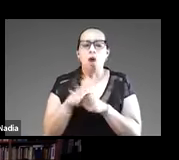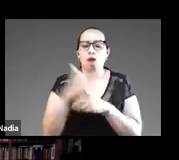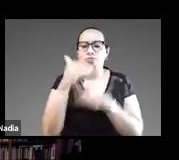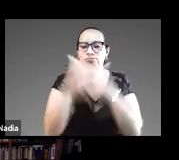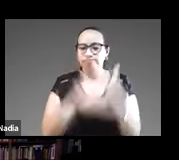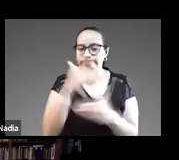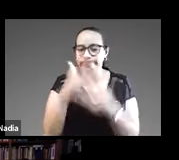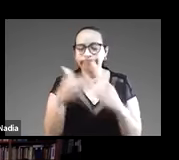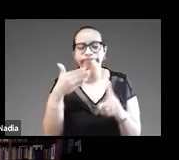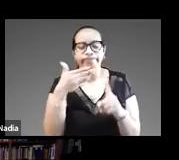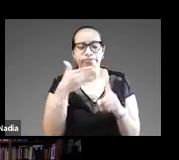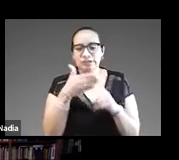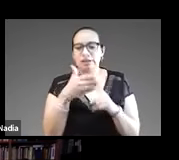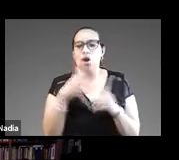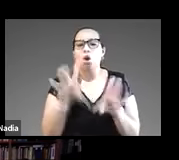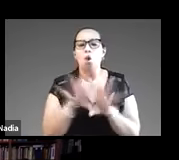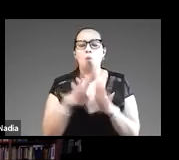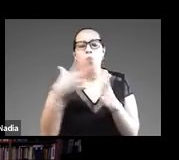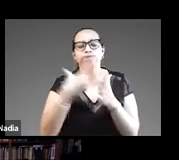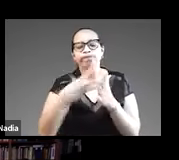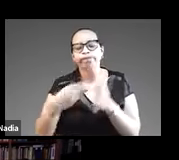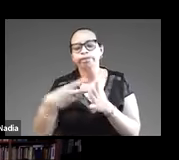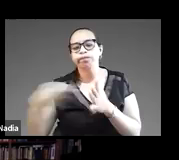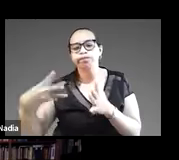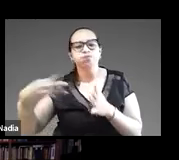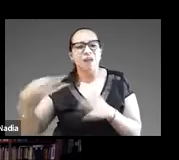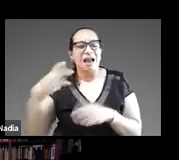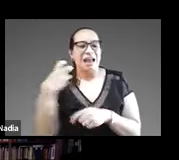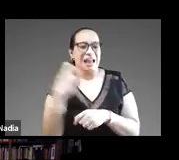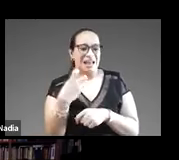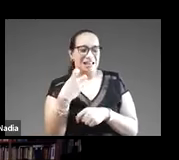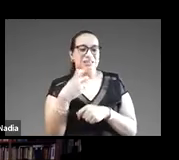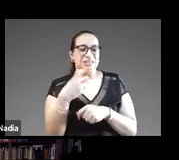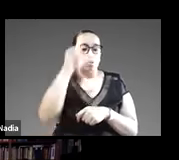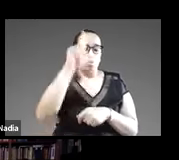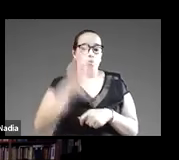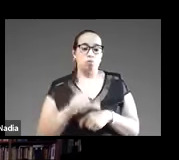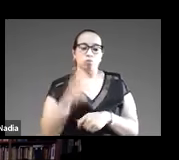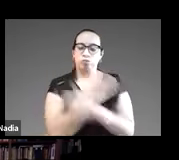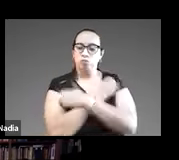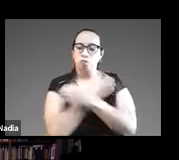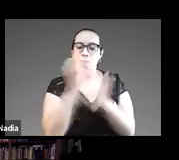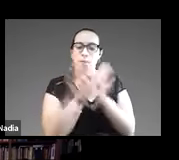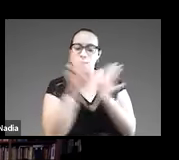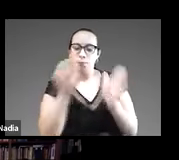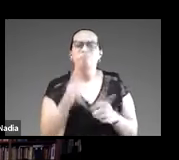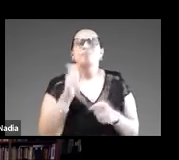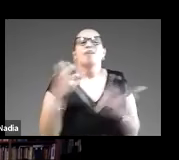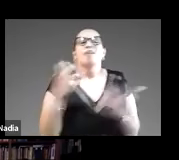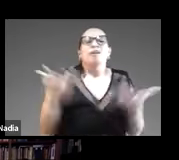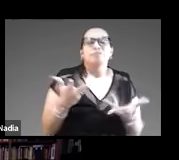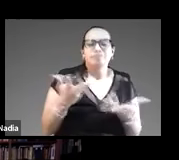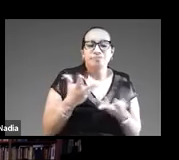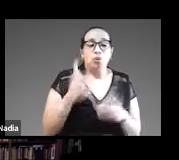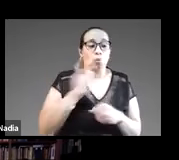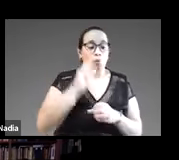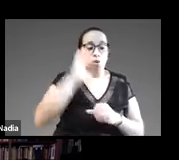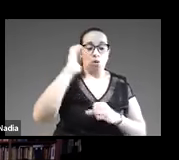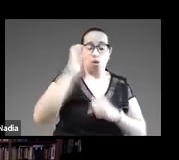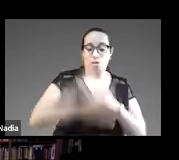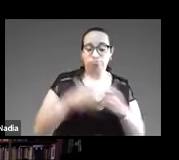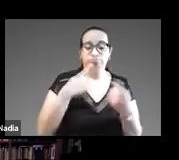procesos es que esto permea, es que esto se expande. Lunes por la Educación, por ejemplo, lo que hace es que terminando la